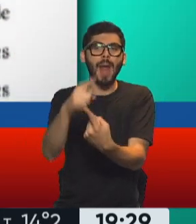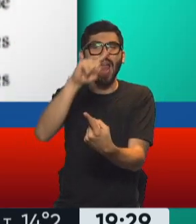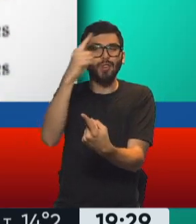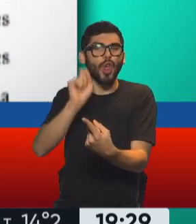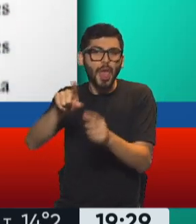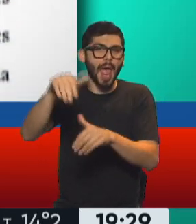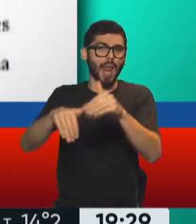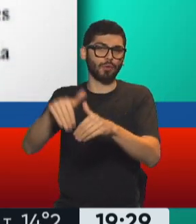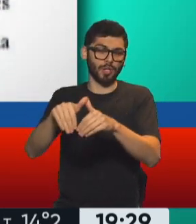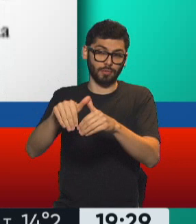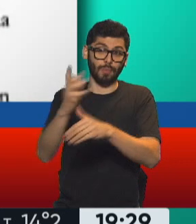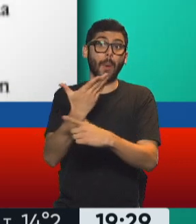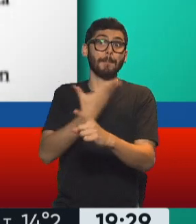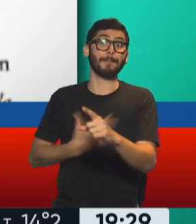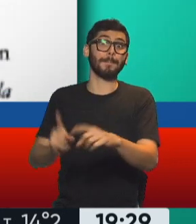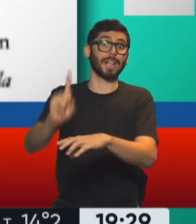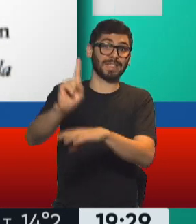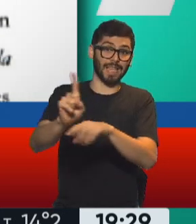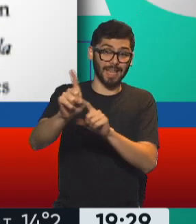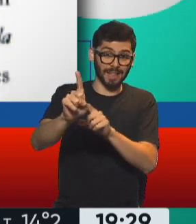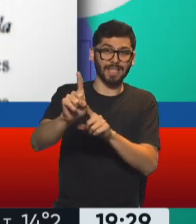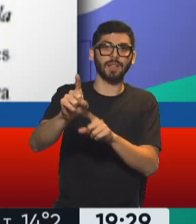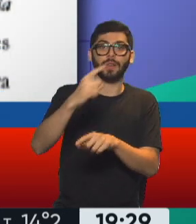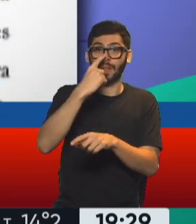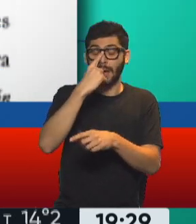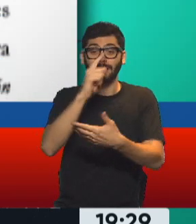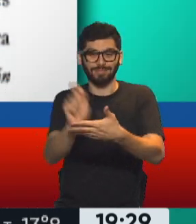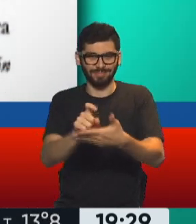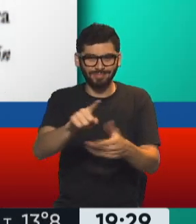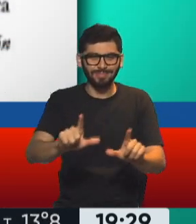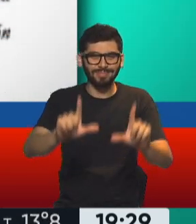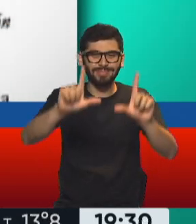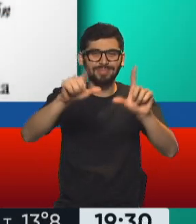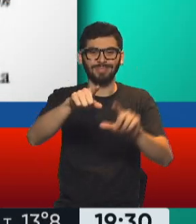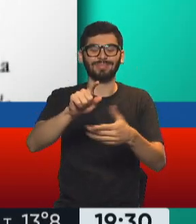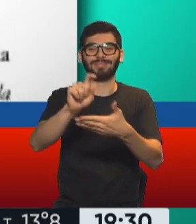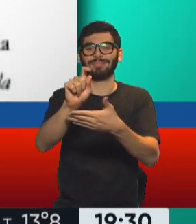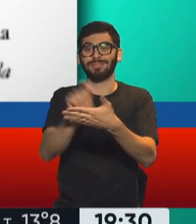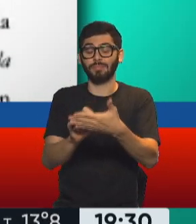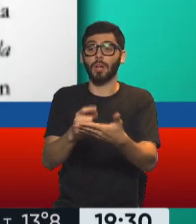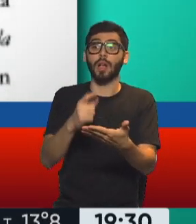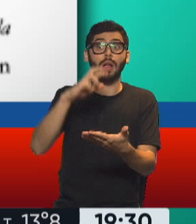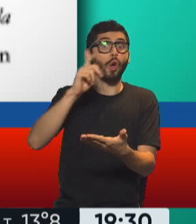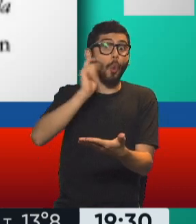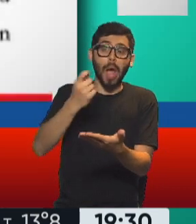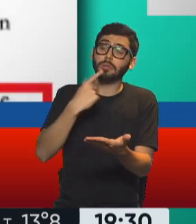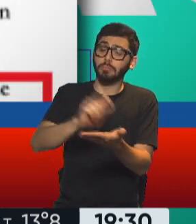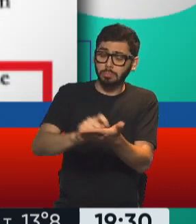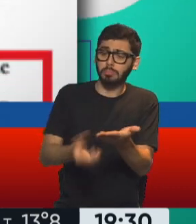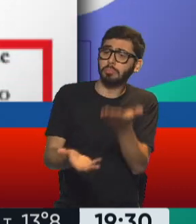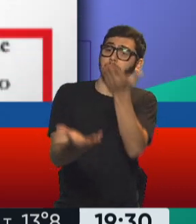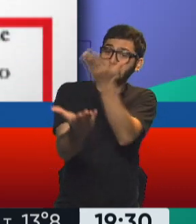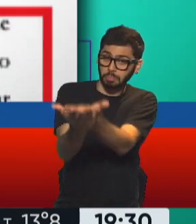al presidente de la Cámara Nacional Electoral. Esa es la nota, donde le pide específicamente que